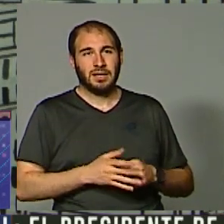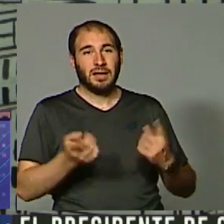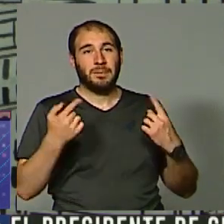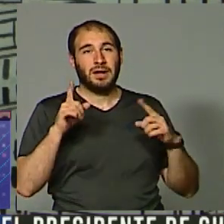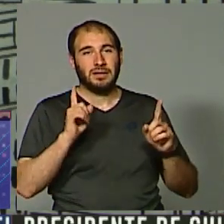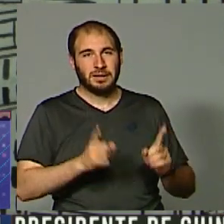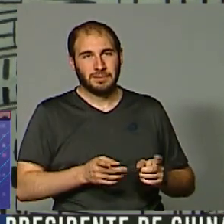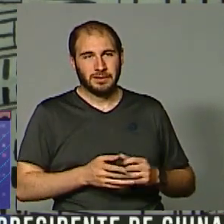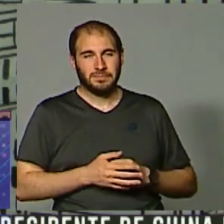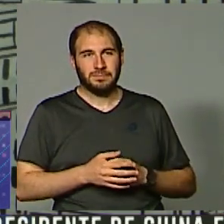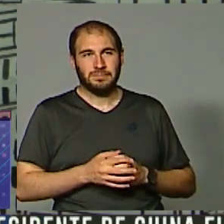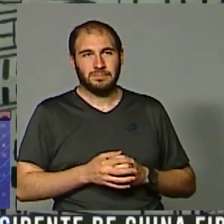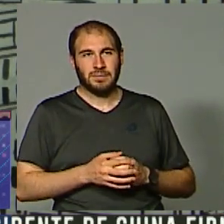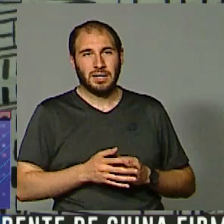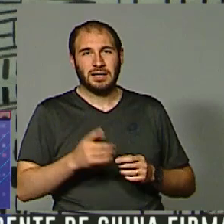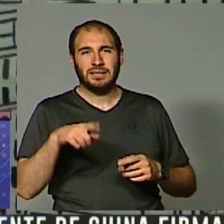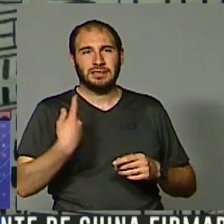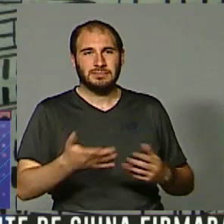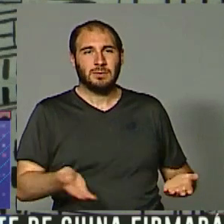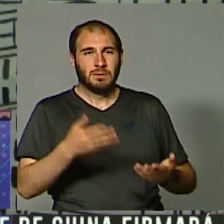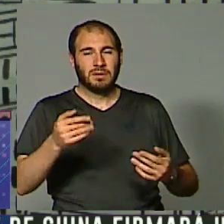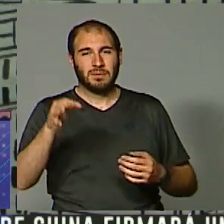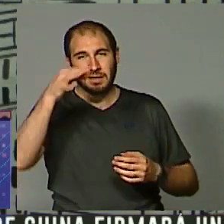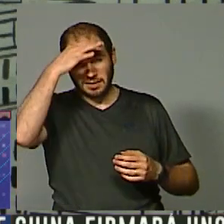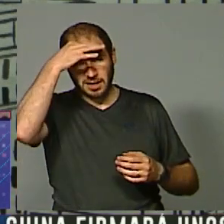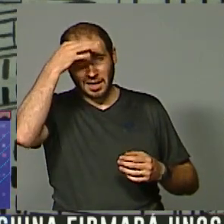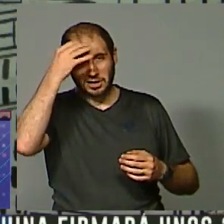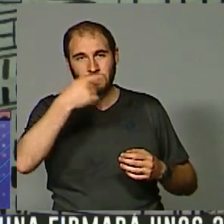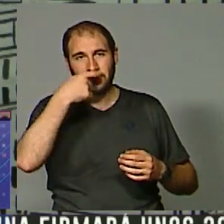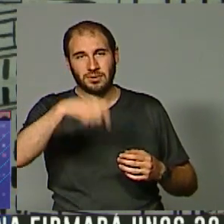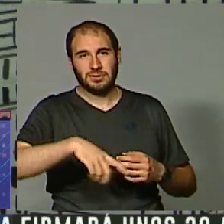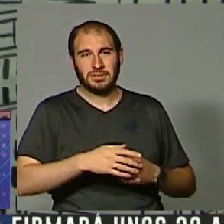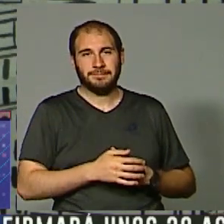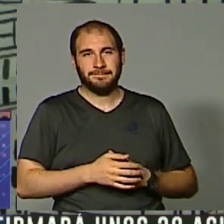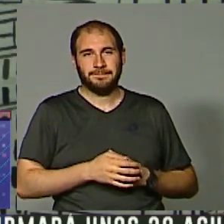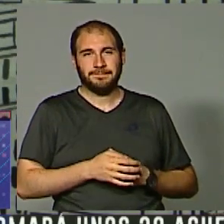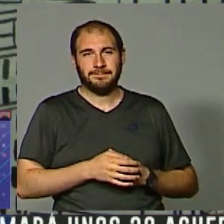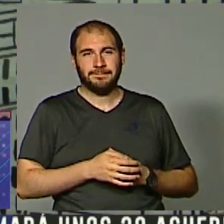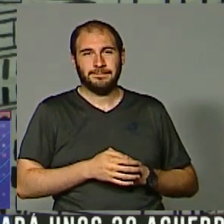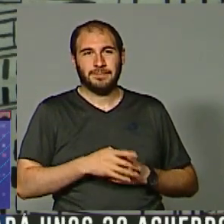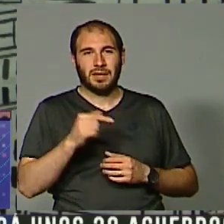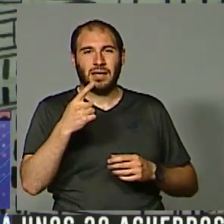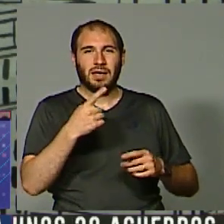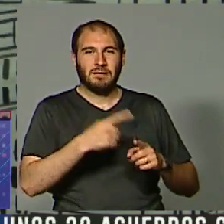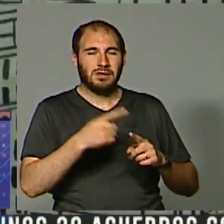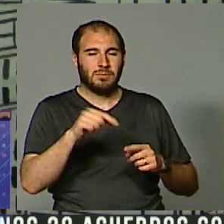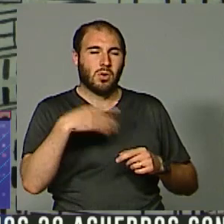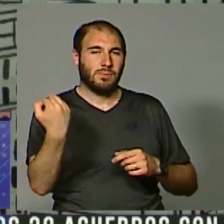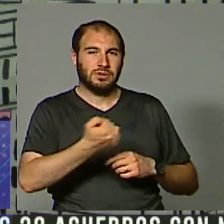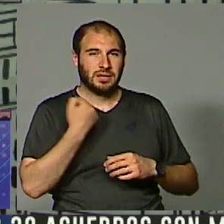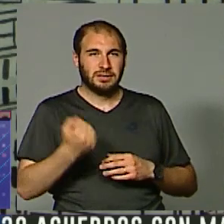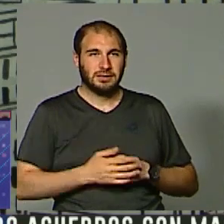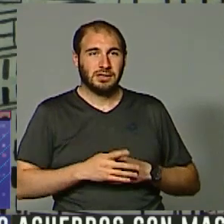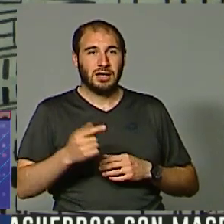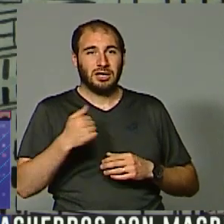también estaba todo el tiempo promoviendo la dramaturgia mendocina y que fue un evento bastante importante.